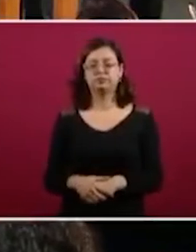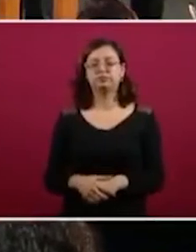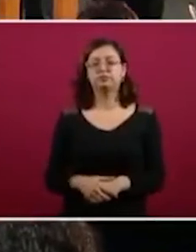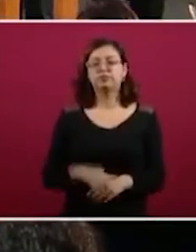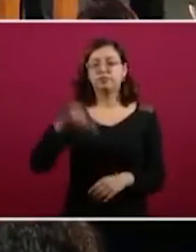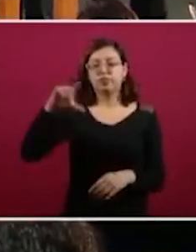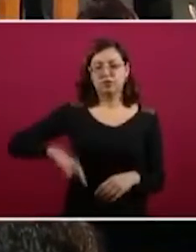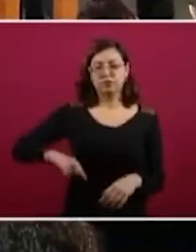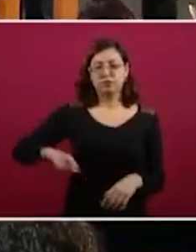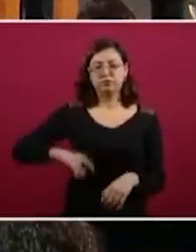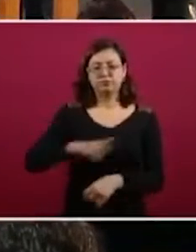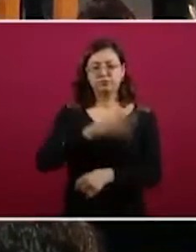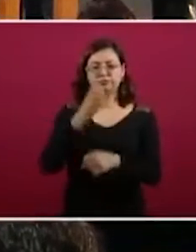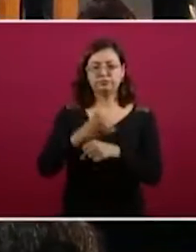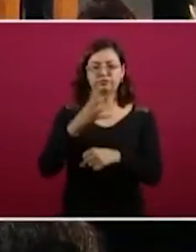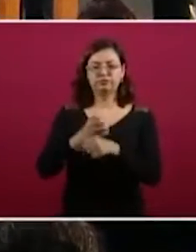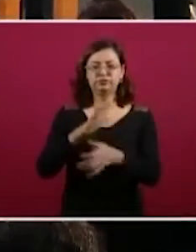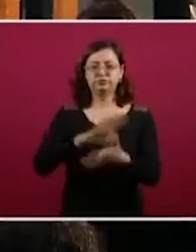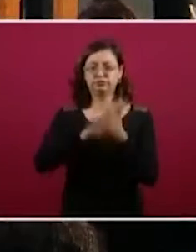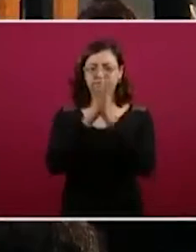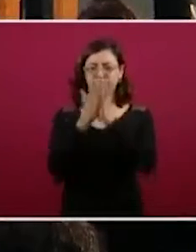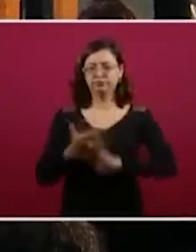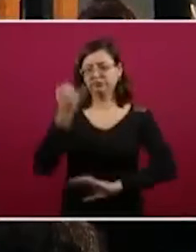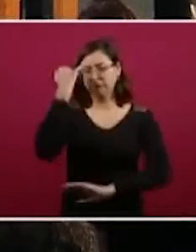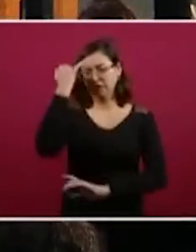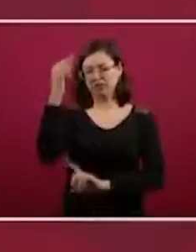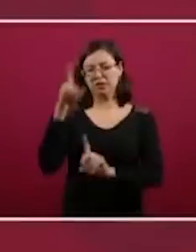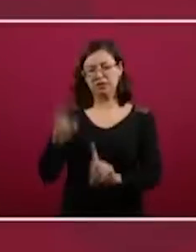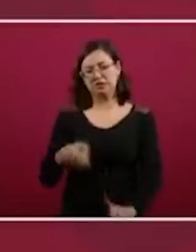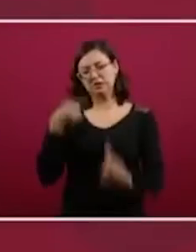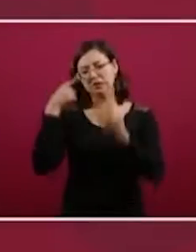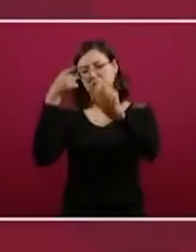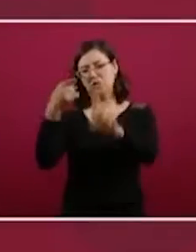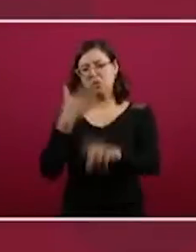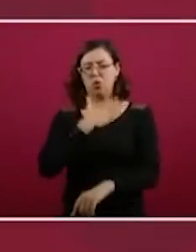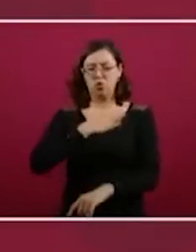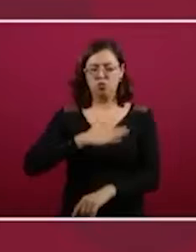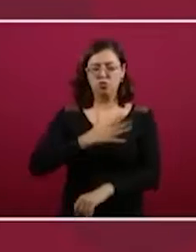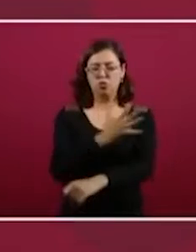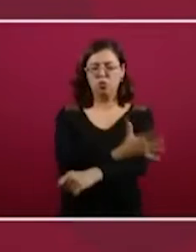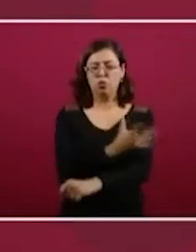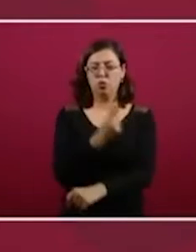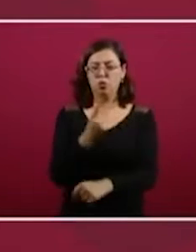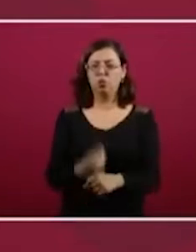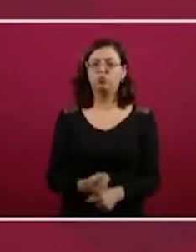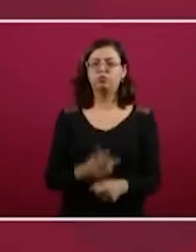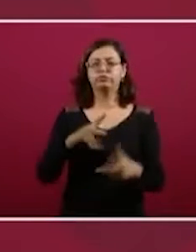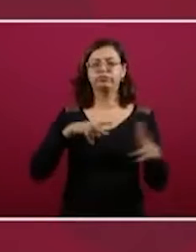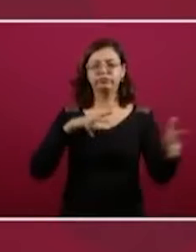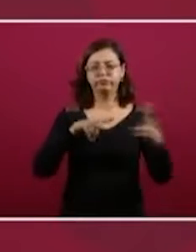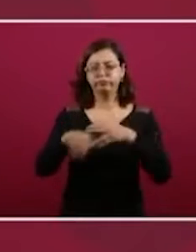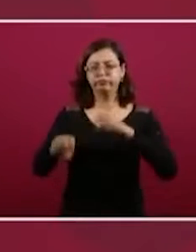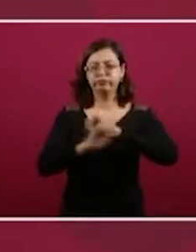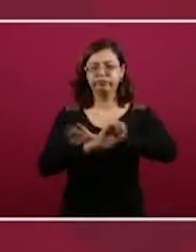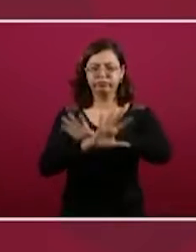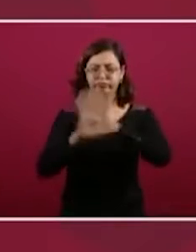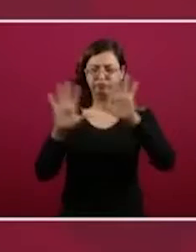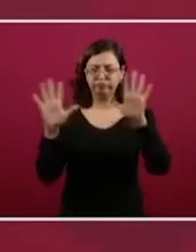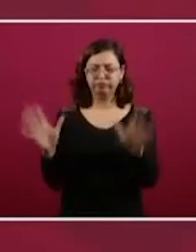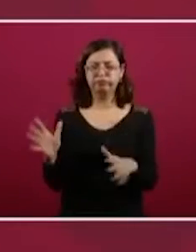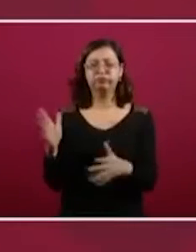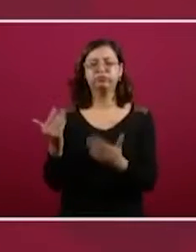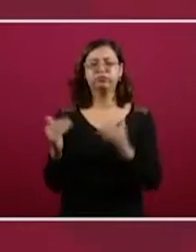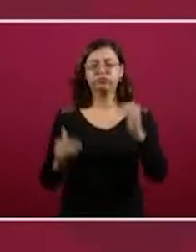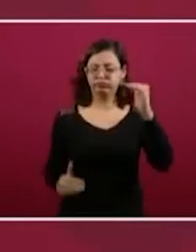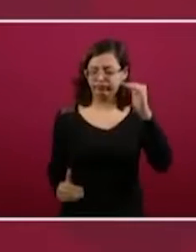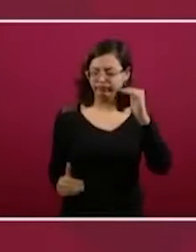la Cuarta Transformación, fiel a sus ideales de justicia, honestidad, transparencia y lucha contra la